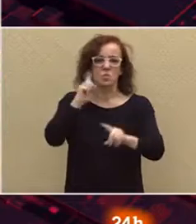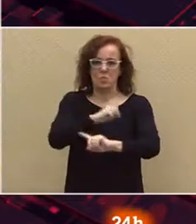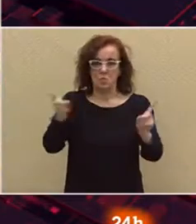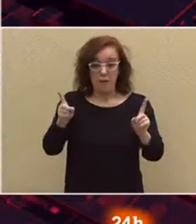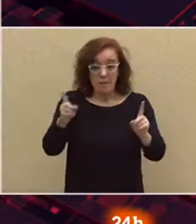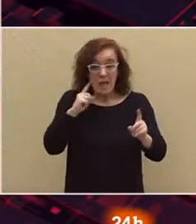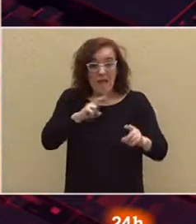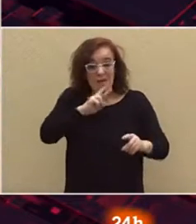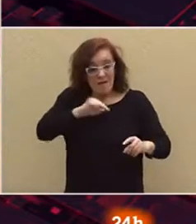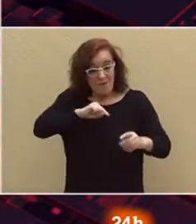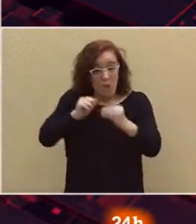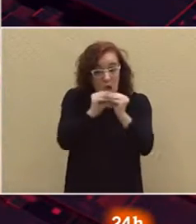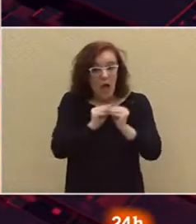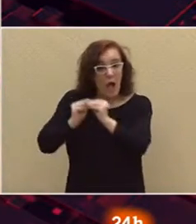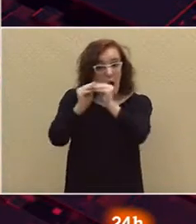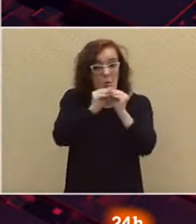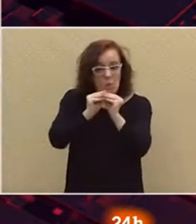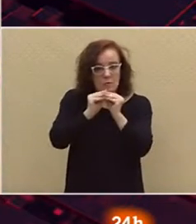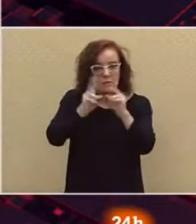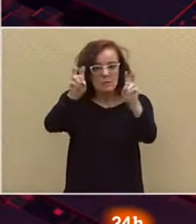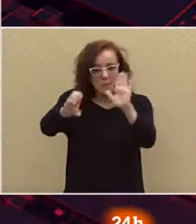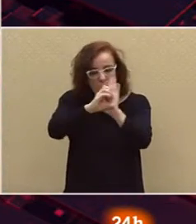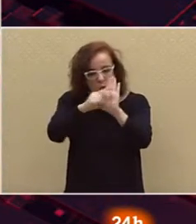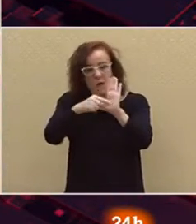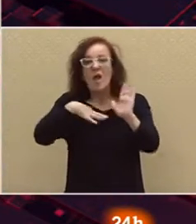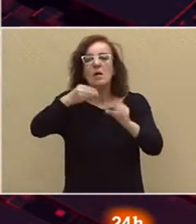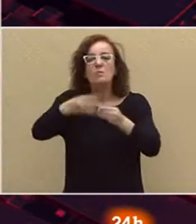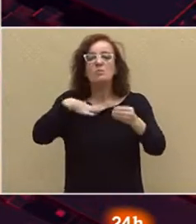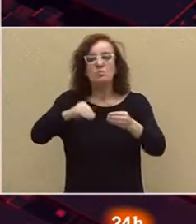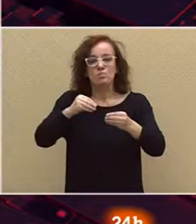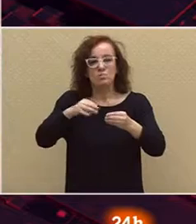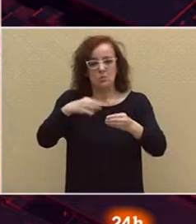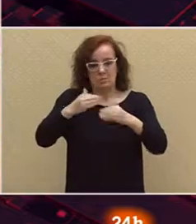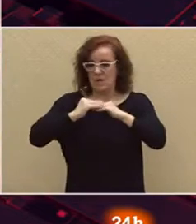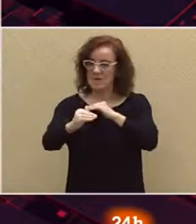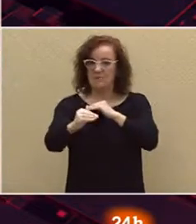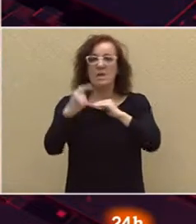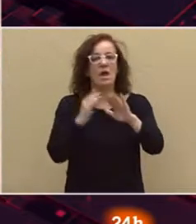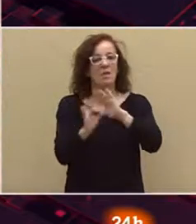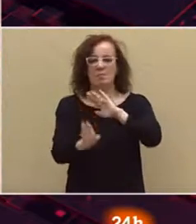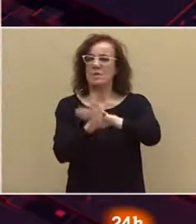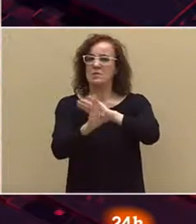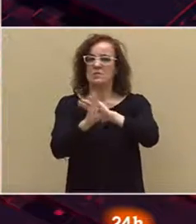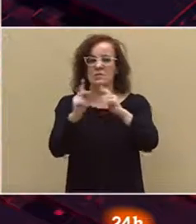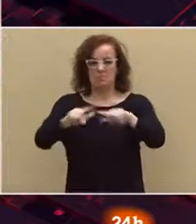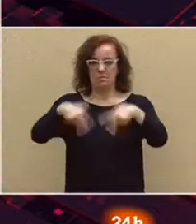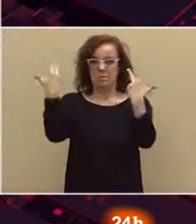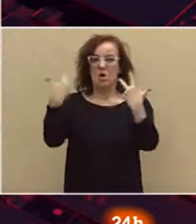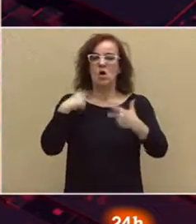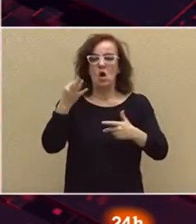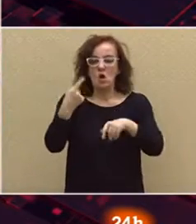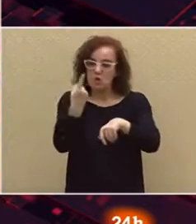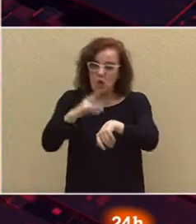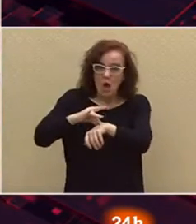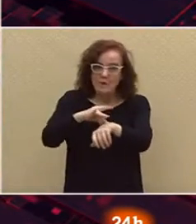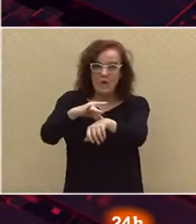acuerdo en torno a la Constitución lo que ha hecho posible esa estabilidad y el que debe continuar permitiéndonos no solo guiar, sino